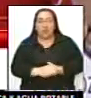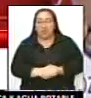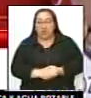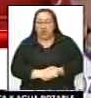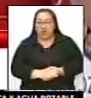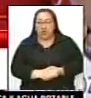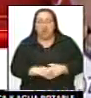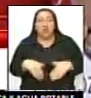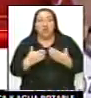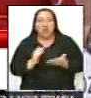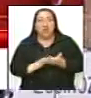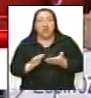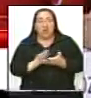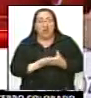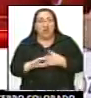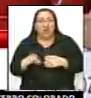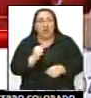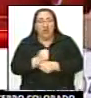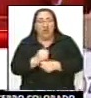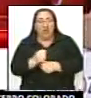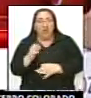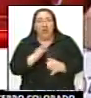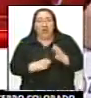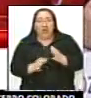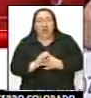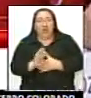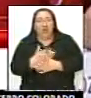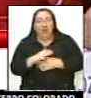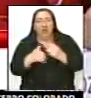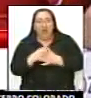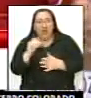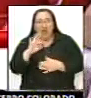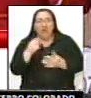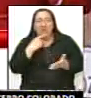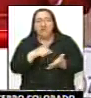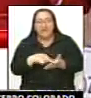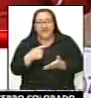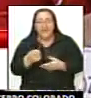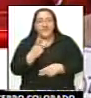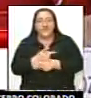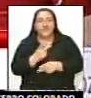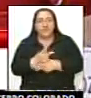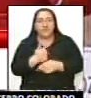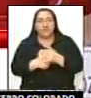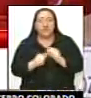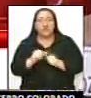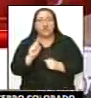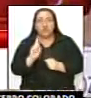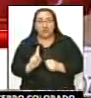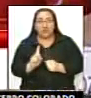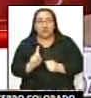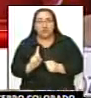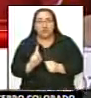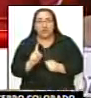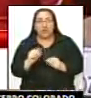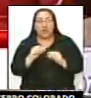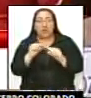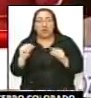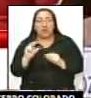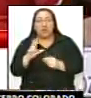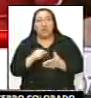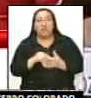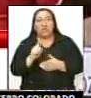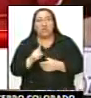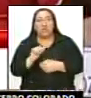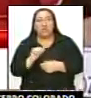está autorizado a efectuar reasignaciones entre los montos de endeudamiento previstos en el numeral 1 del párrafo